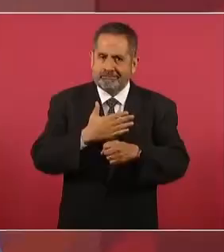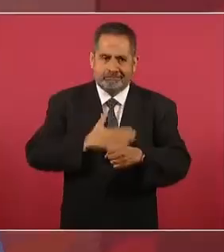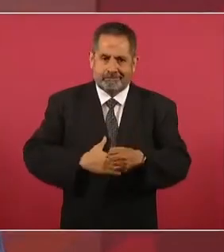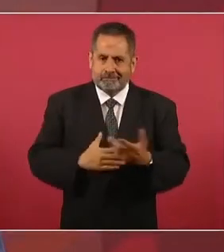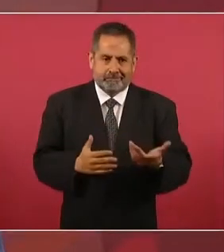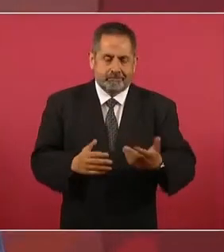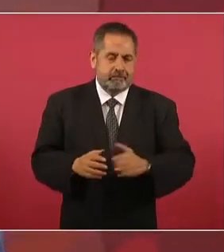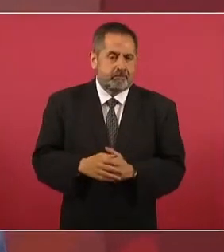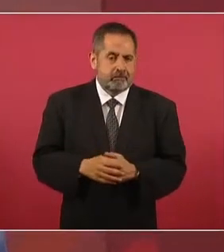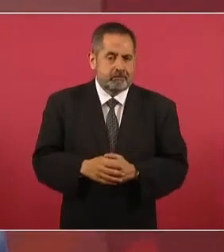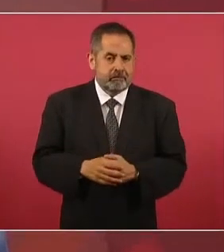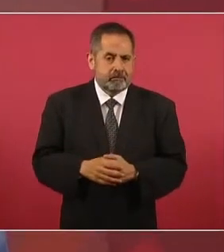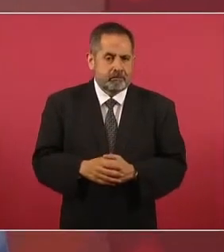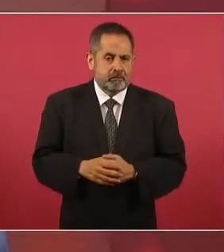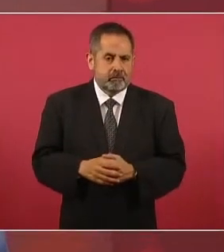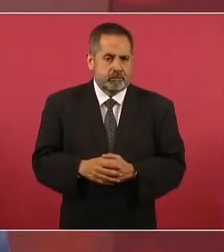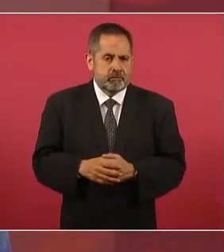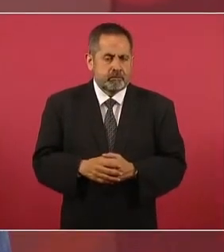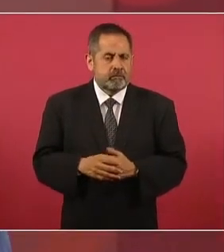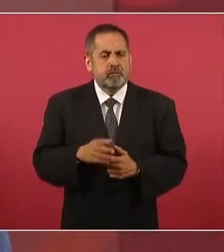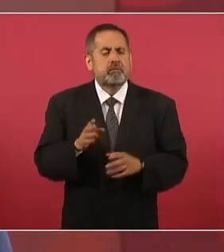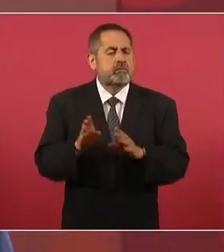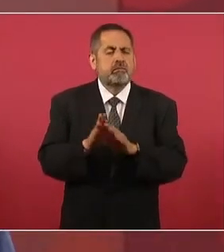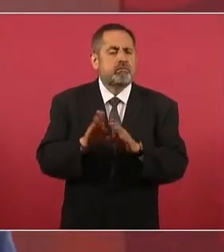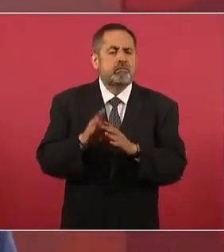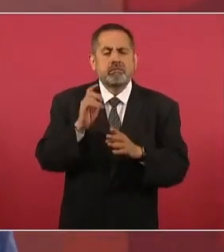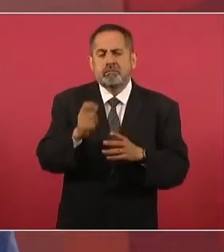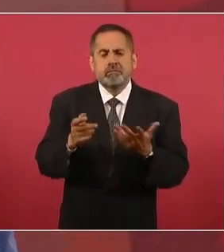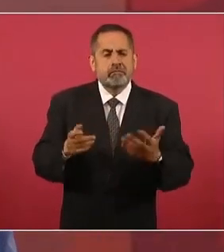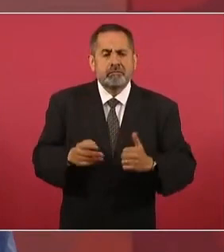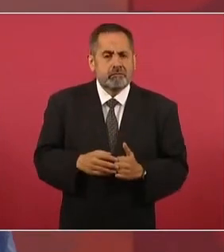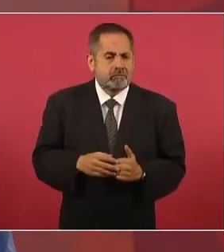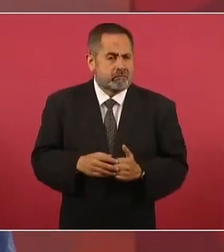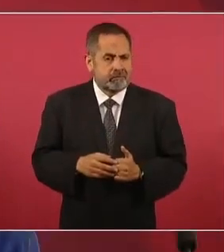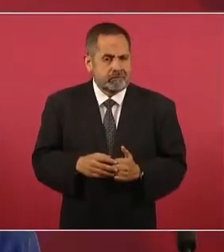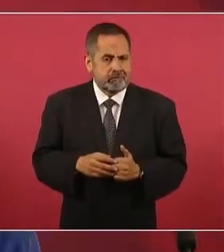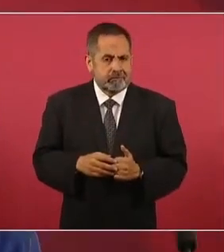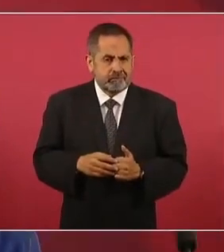¿cómo va a crecer